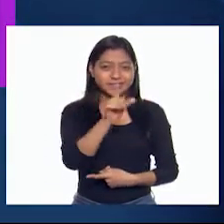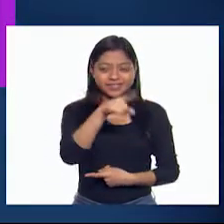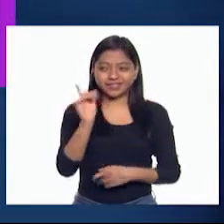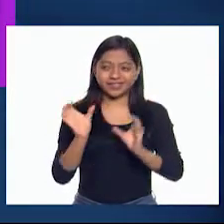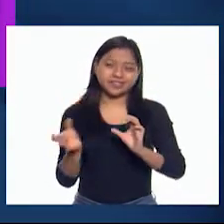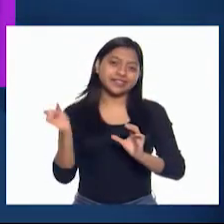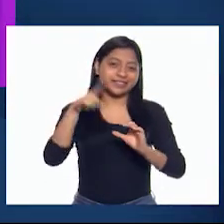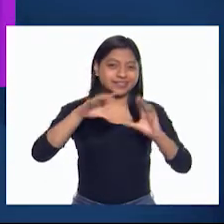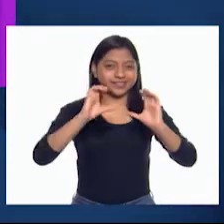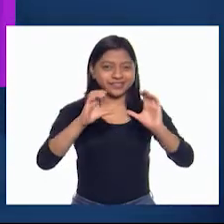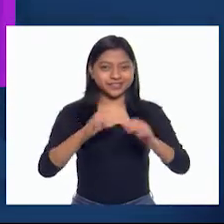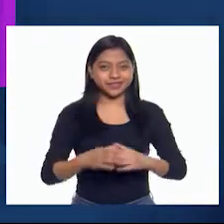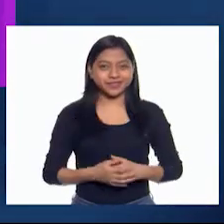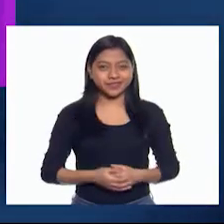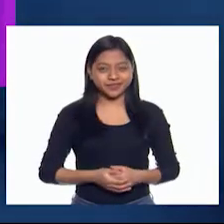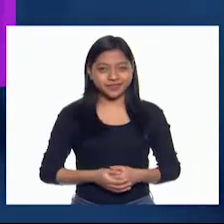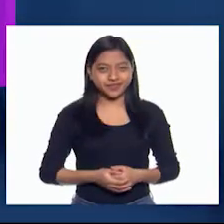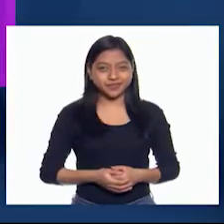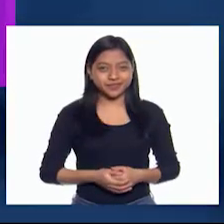unos a los otros.